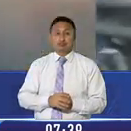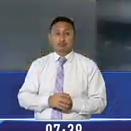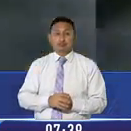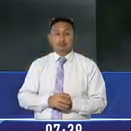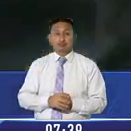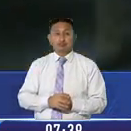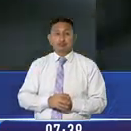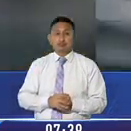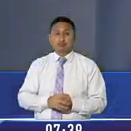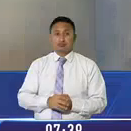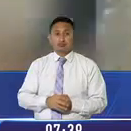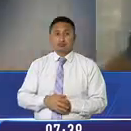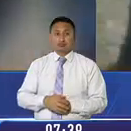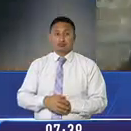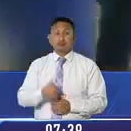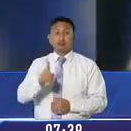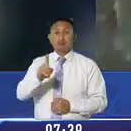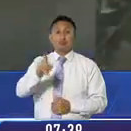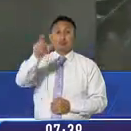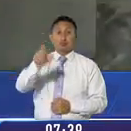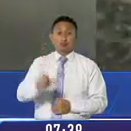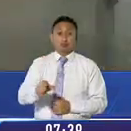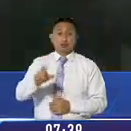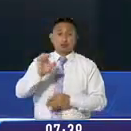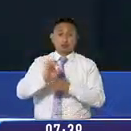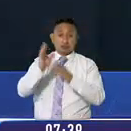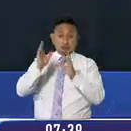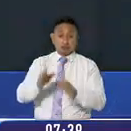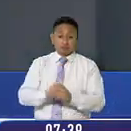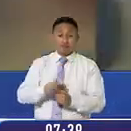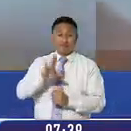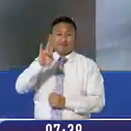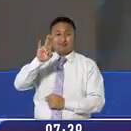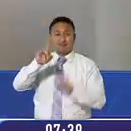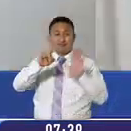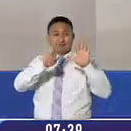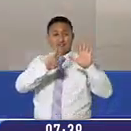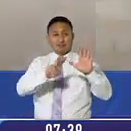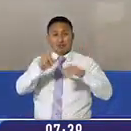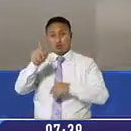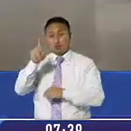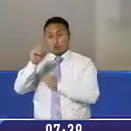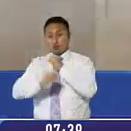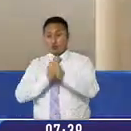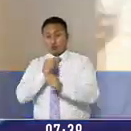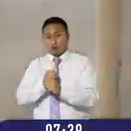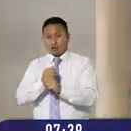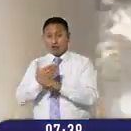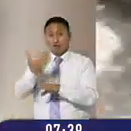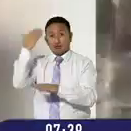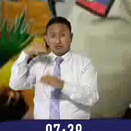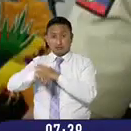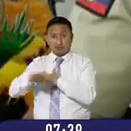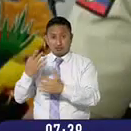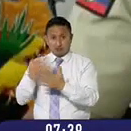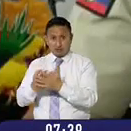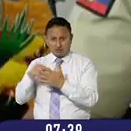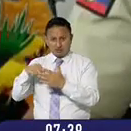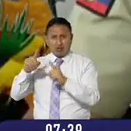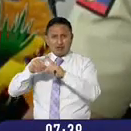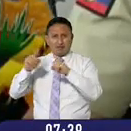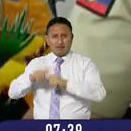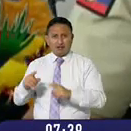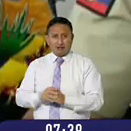pudo detener a un ciudadano de nacionalidad ecuatoriana de 71 años de edad, que registraba varios antecedentes penales. Por tenencia de armas